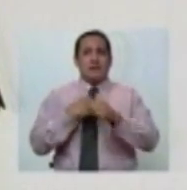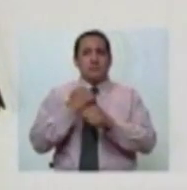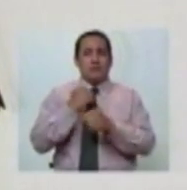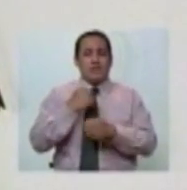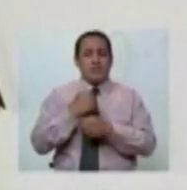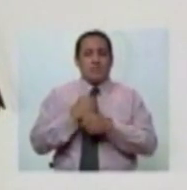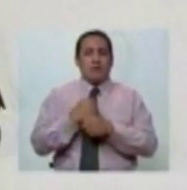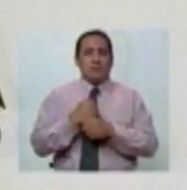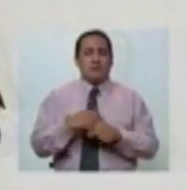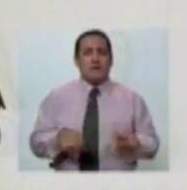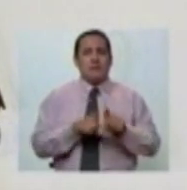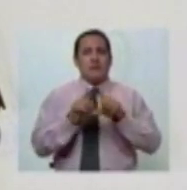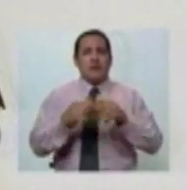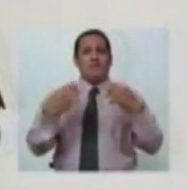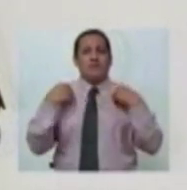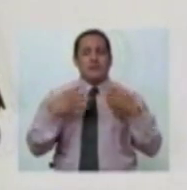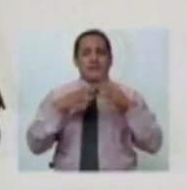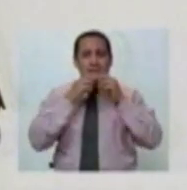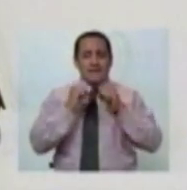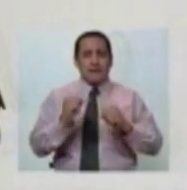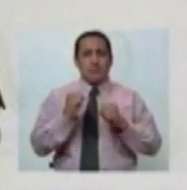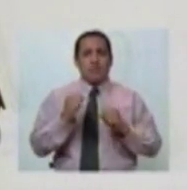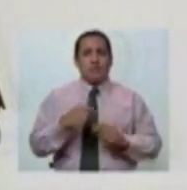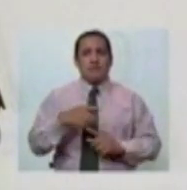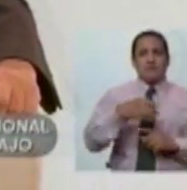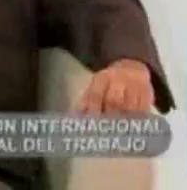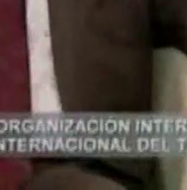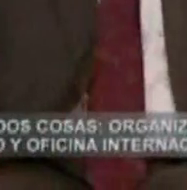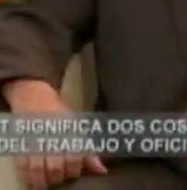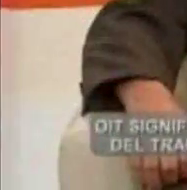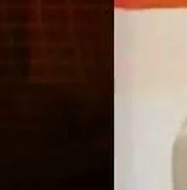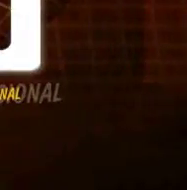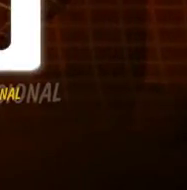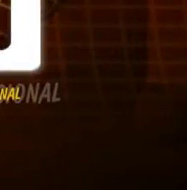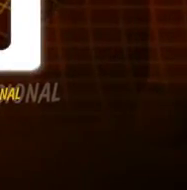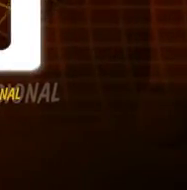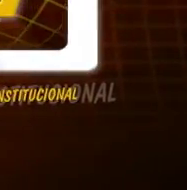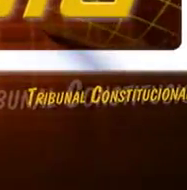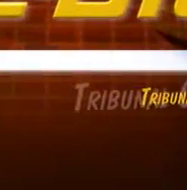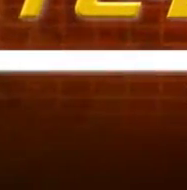Internacional del Trabajo. Y la oficina es el secretariado técnico de la organización.